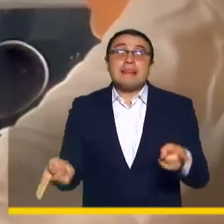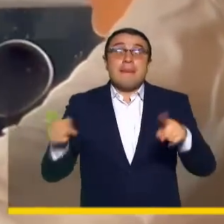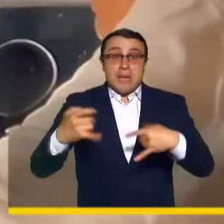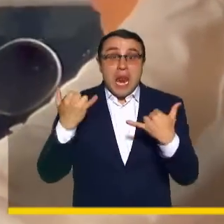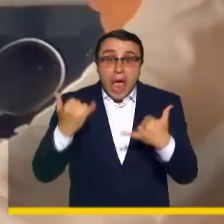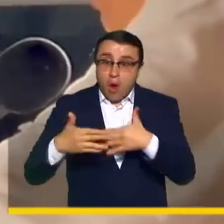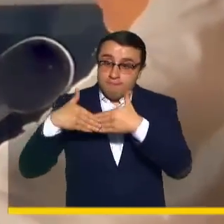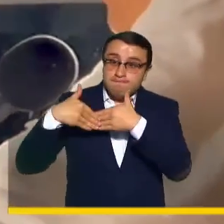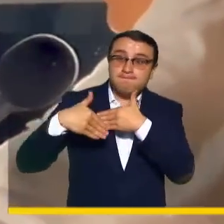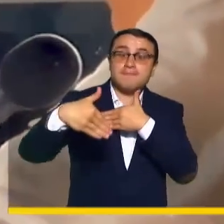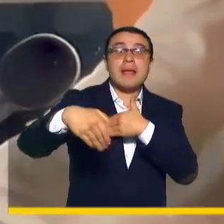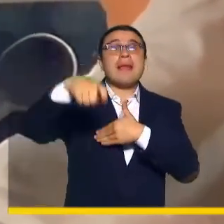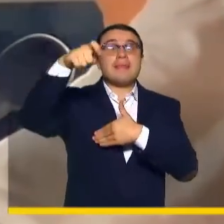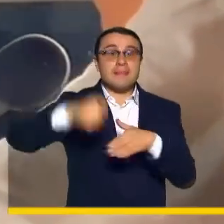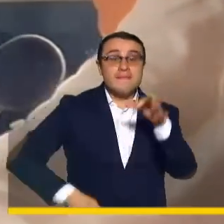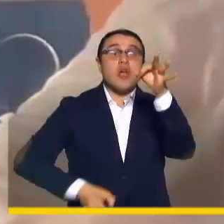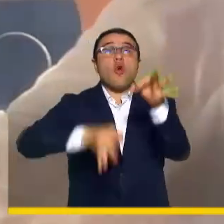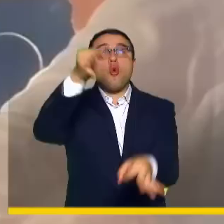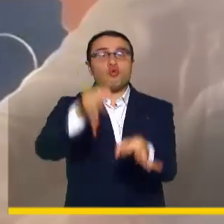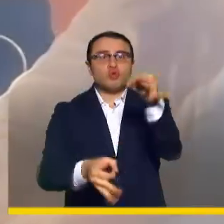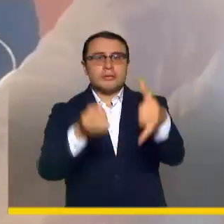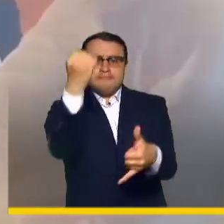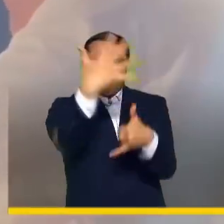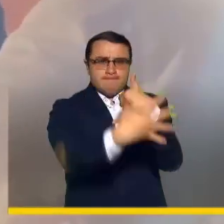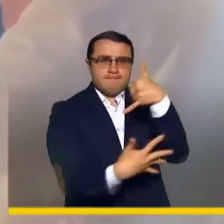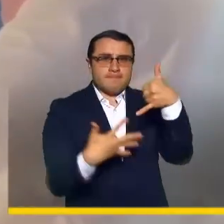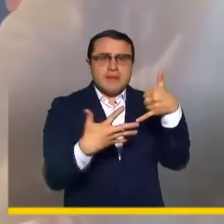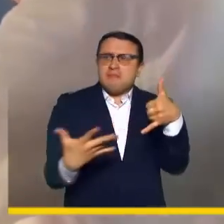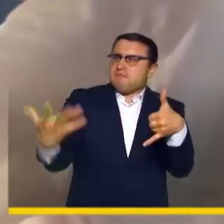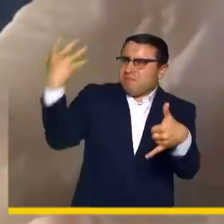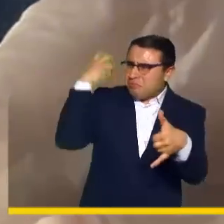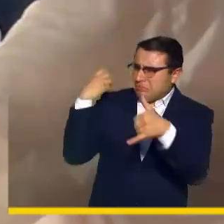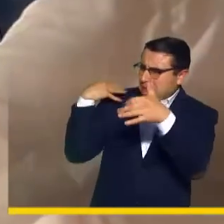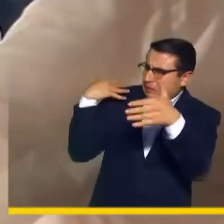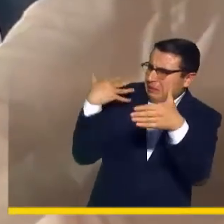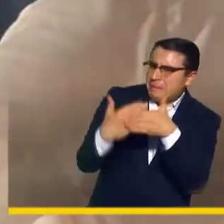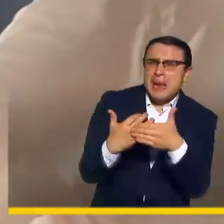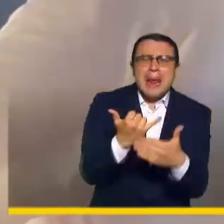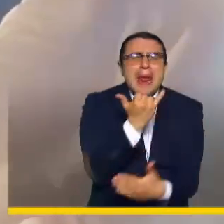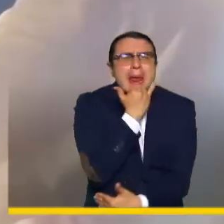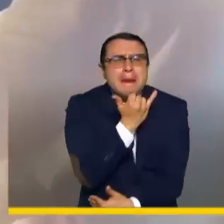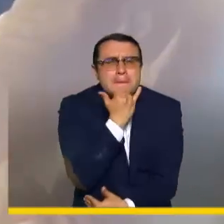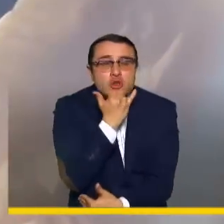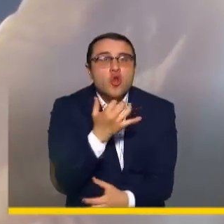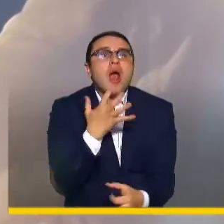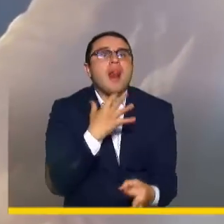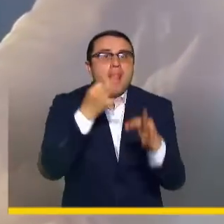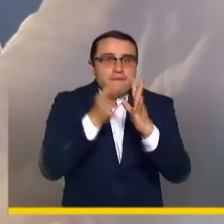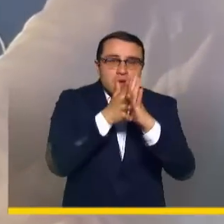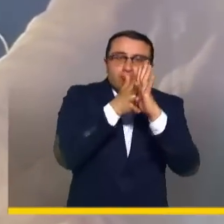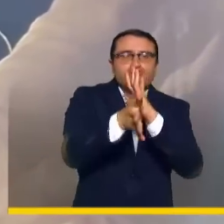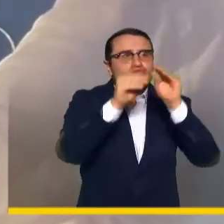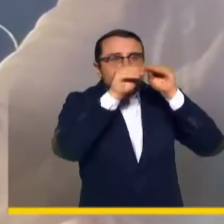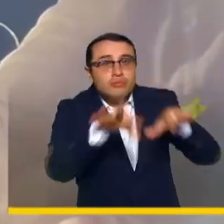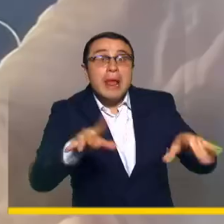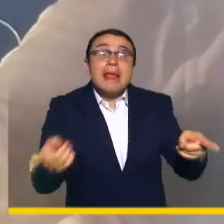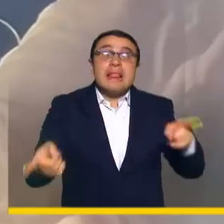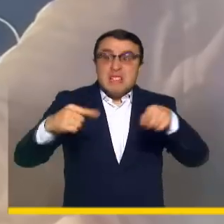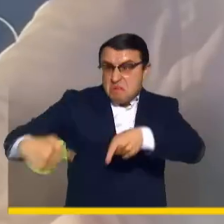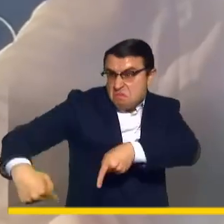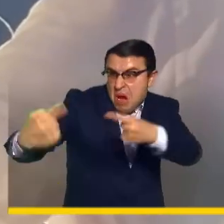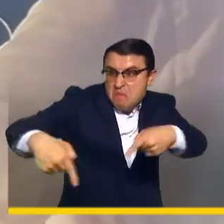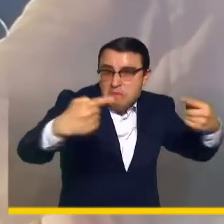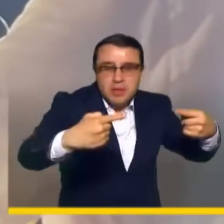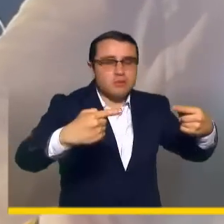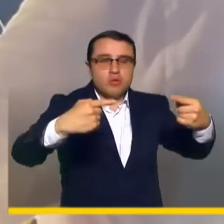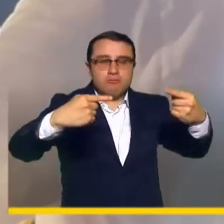que construir la justicia, la verdad, la reconciliación. Por tanto, los